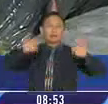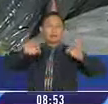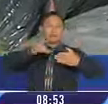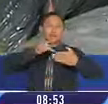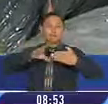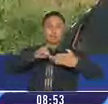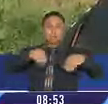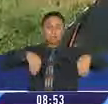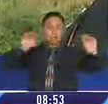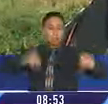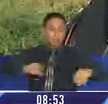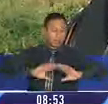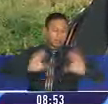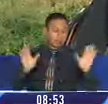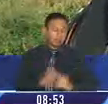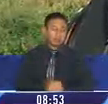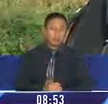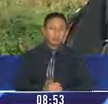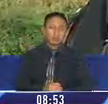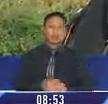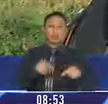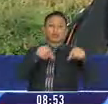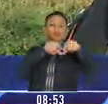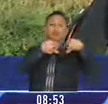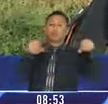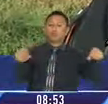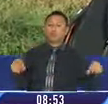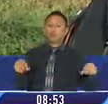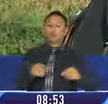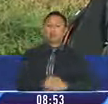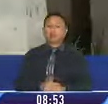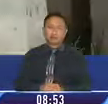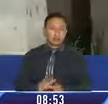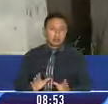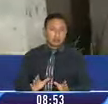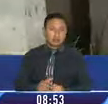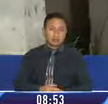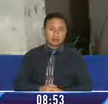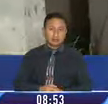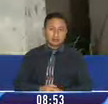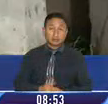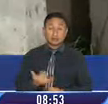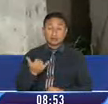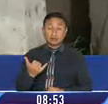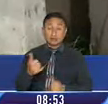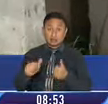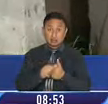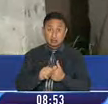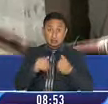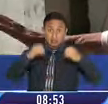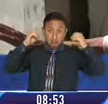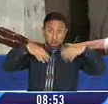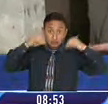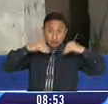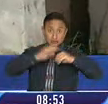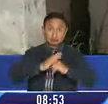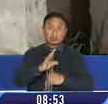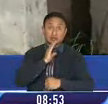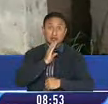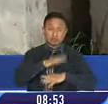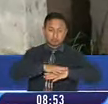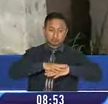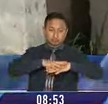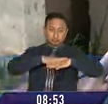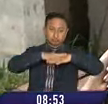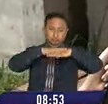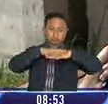de peligro y un pequeño bordillo para evitar que el agua siga filtrando. En el invierno, sobre todo, se llena de agua. Usted ya no